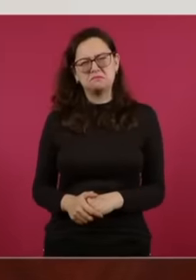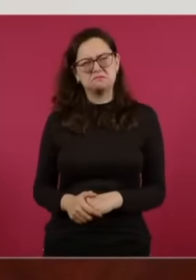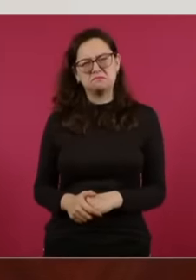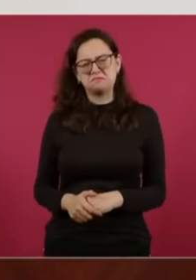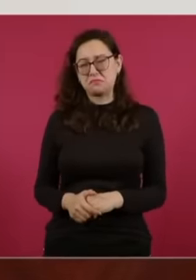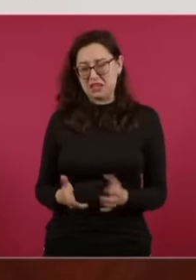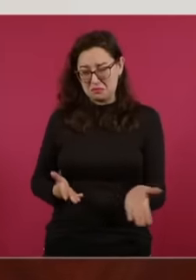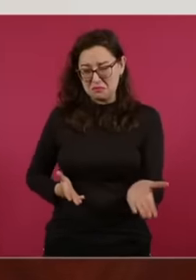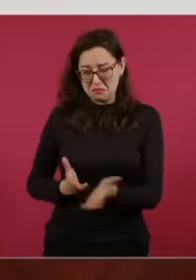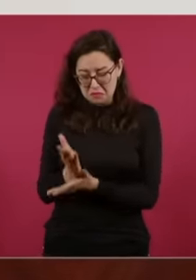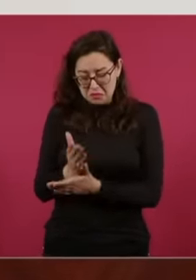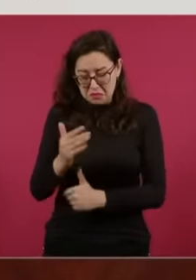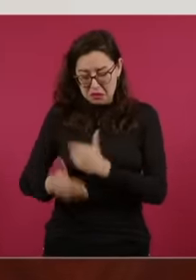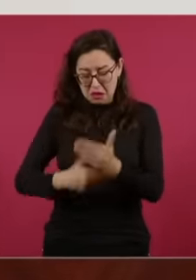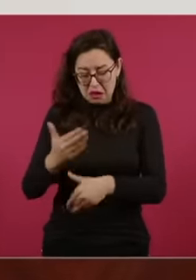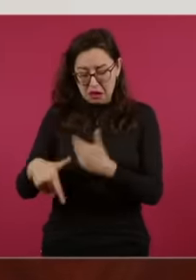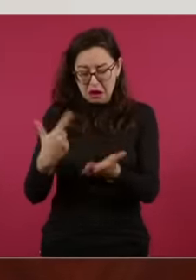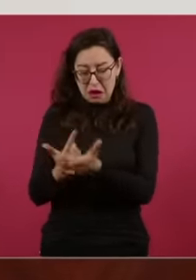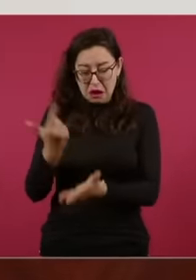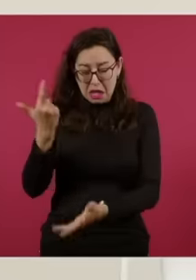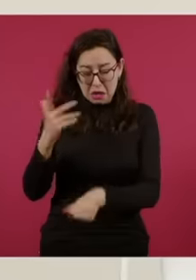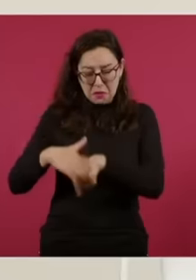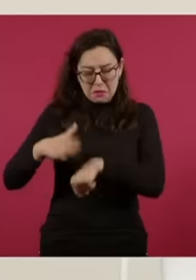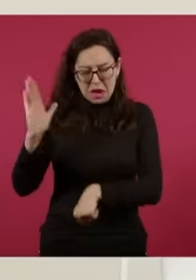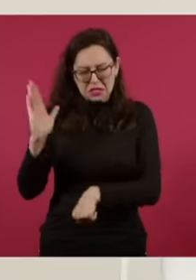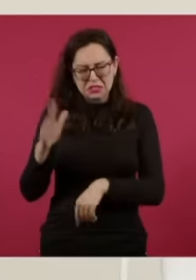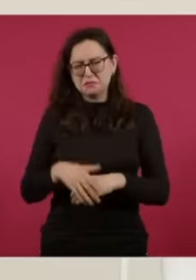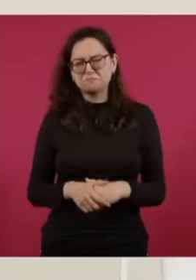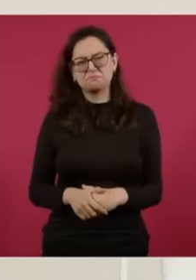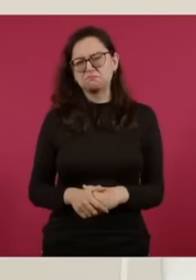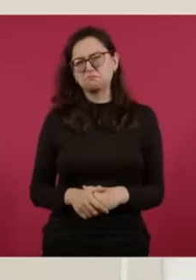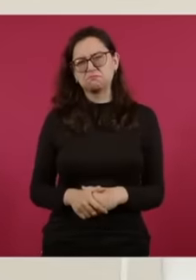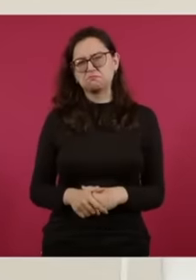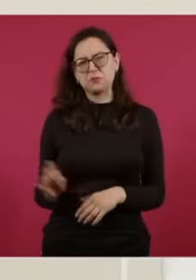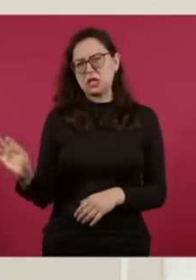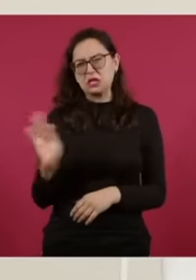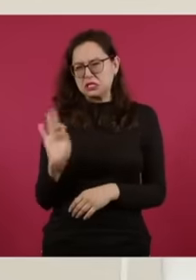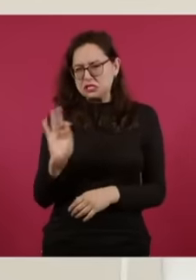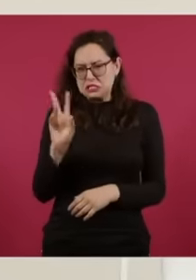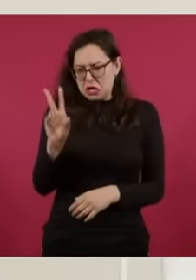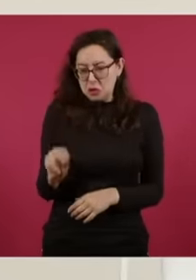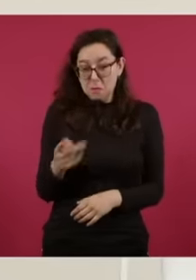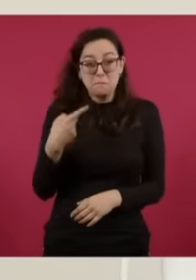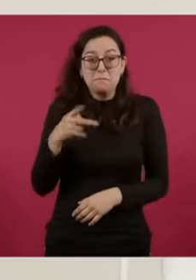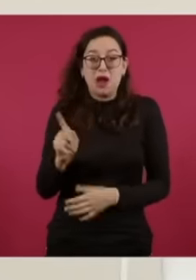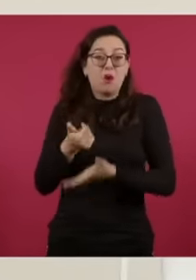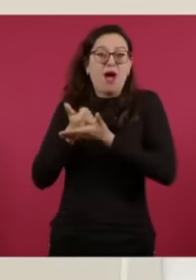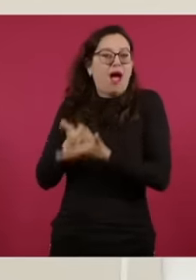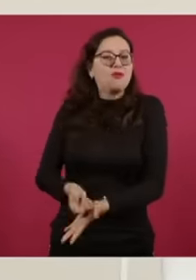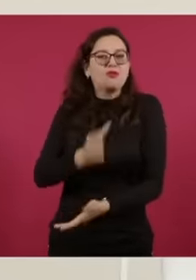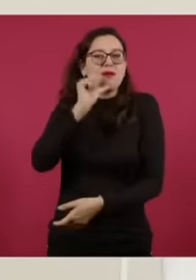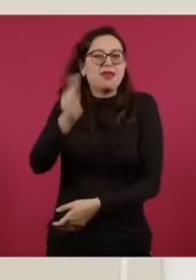a resolver las cosas. Lo digo con todo respeto.